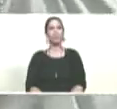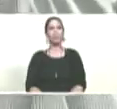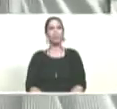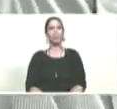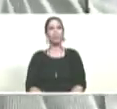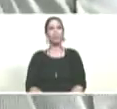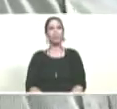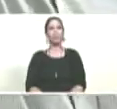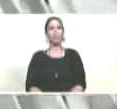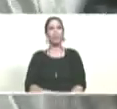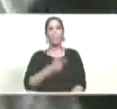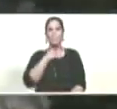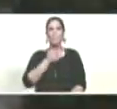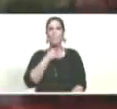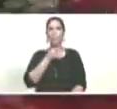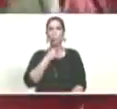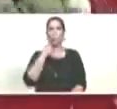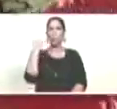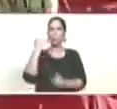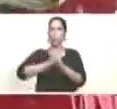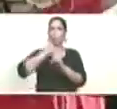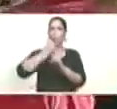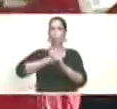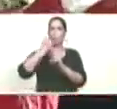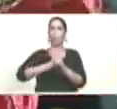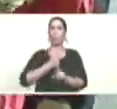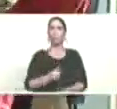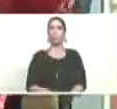Me gusta la batalla.